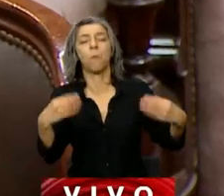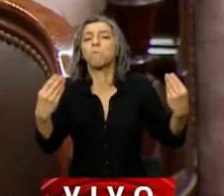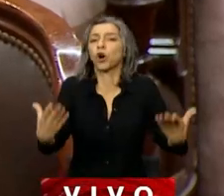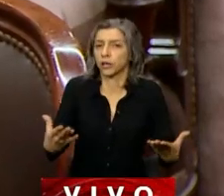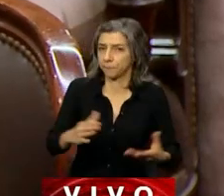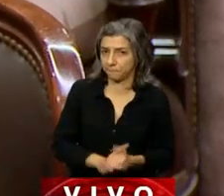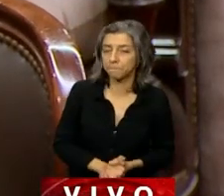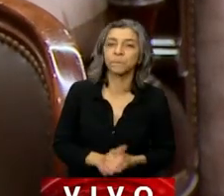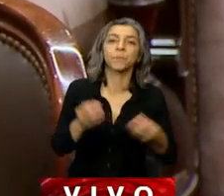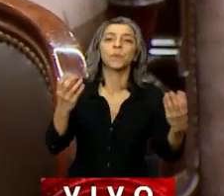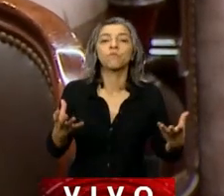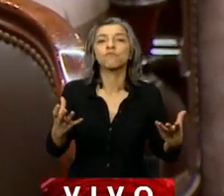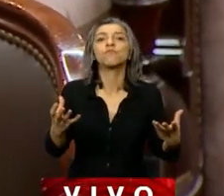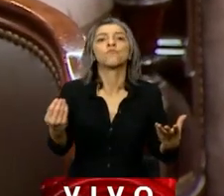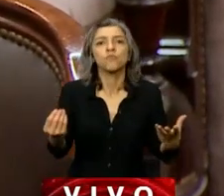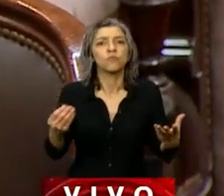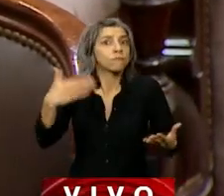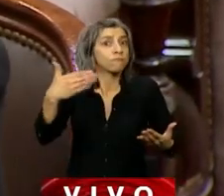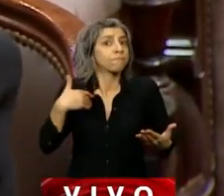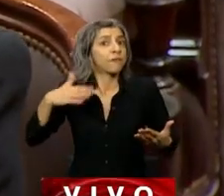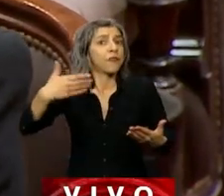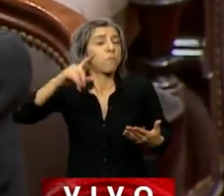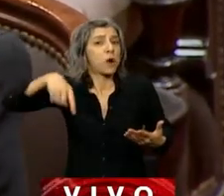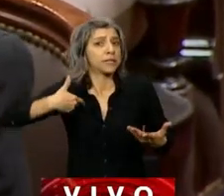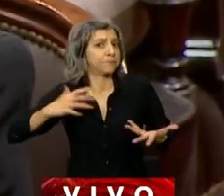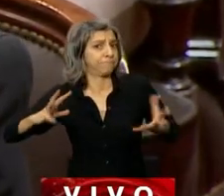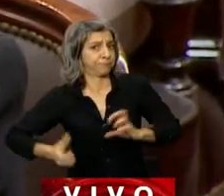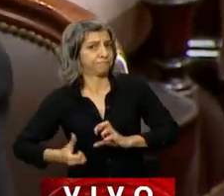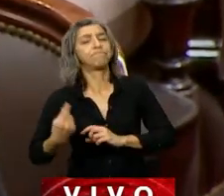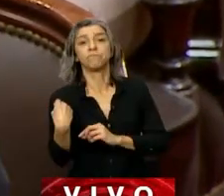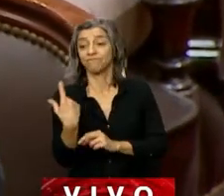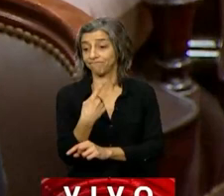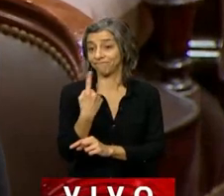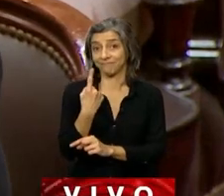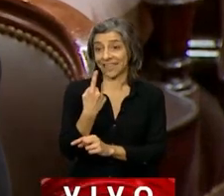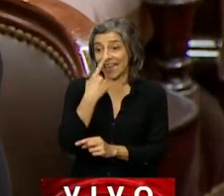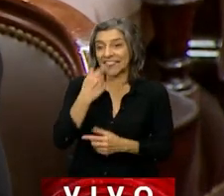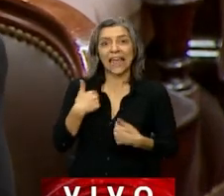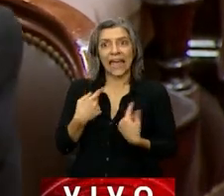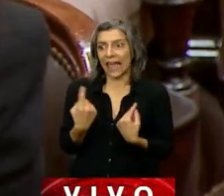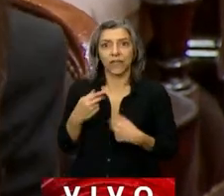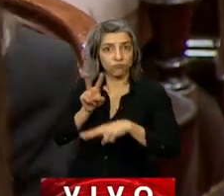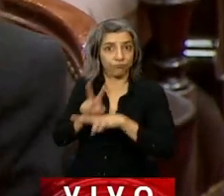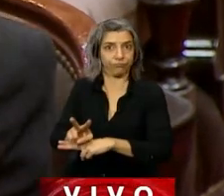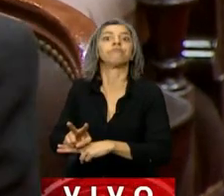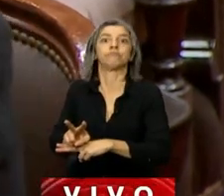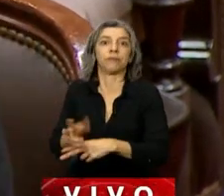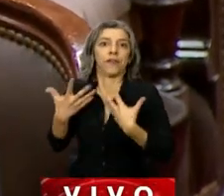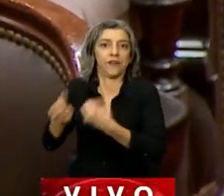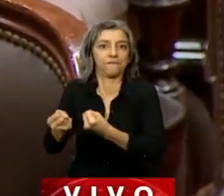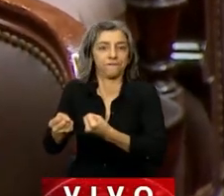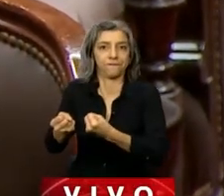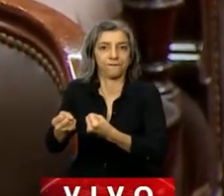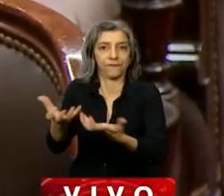qué? Porque conlleva consecuencias perjudiciales para los intereses que justamente un área marina protegida debería de defender y